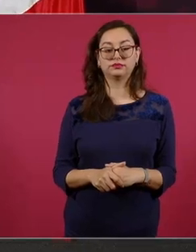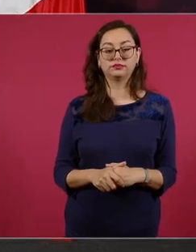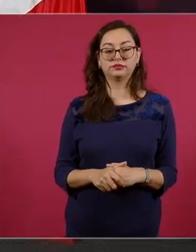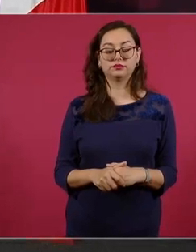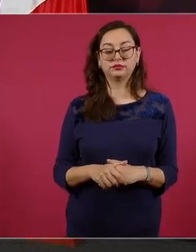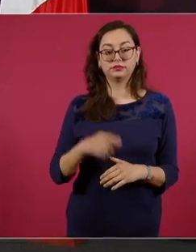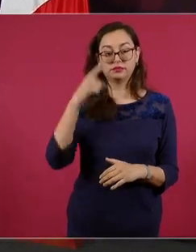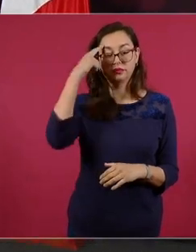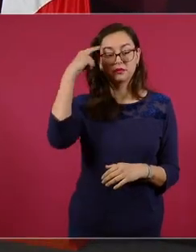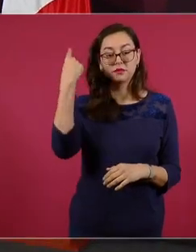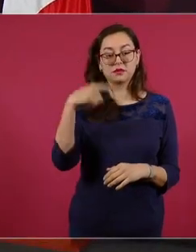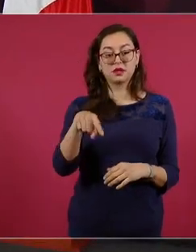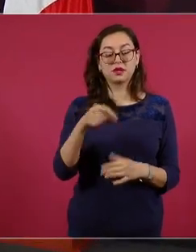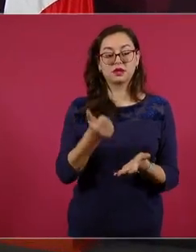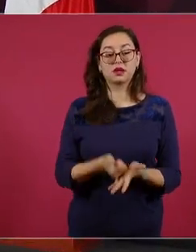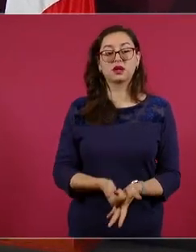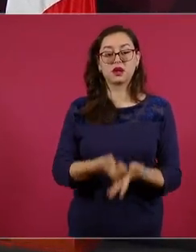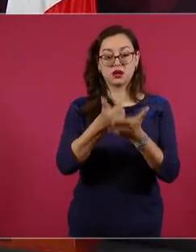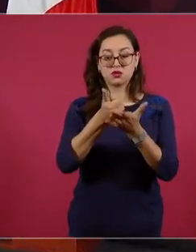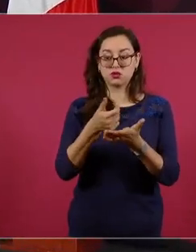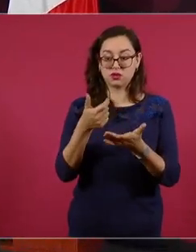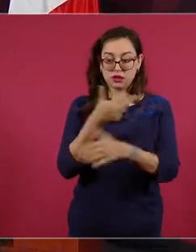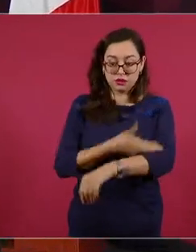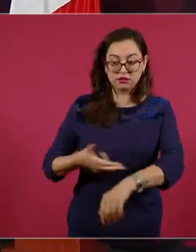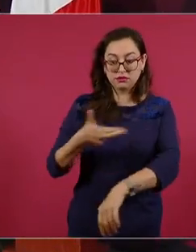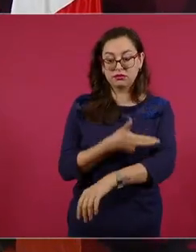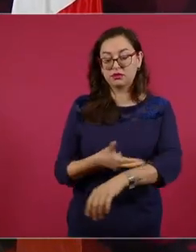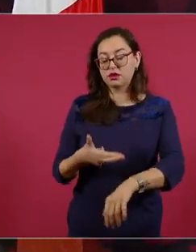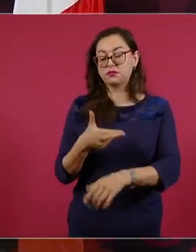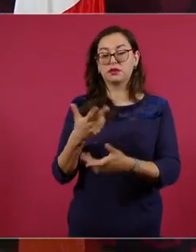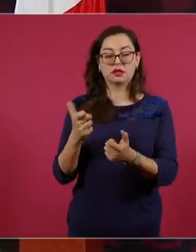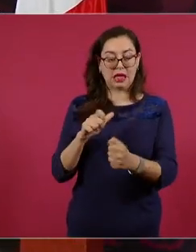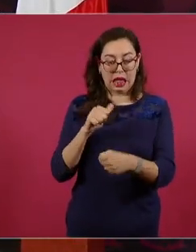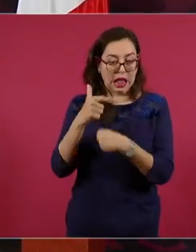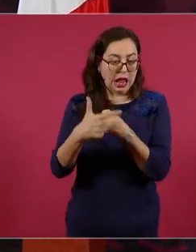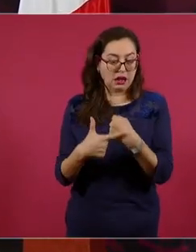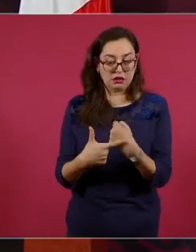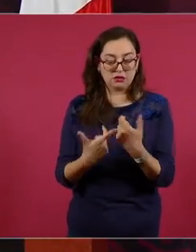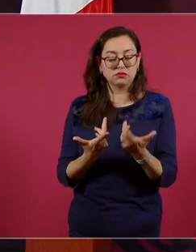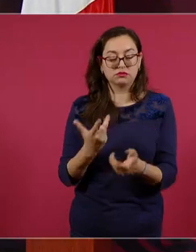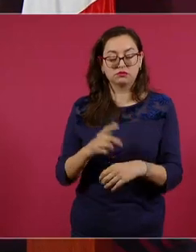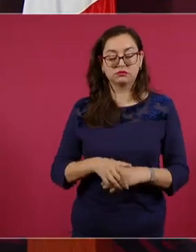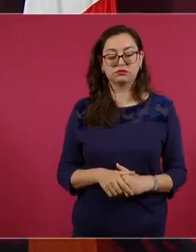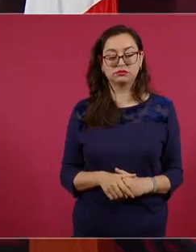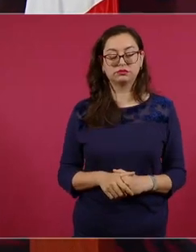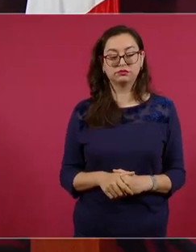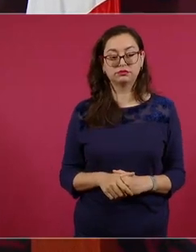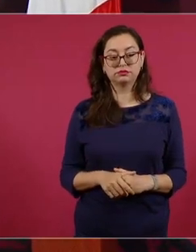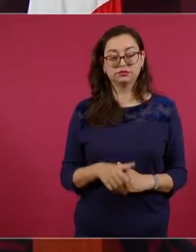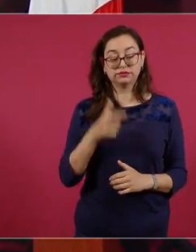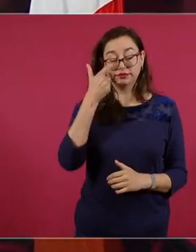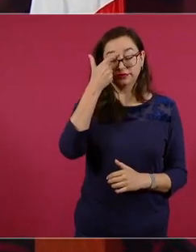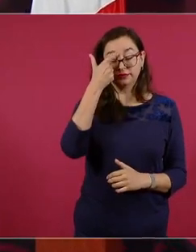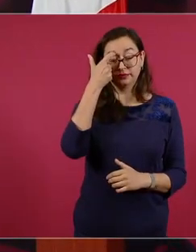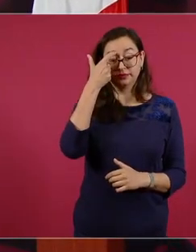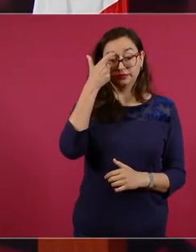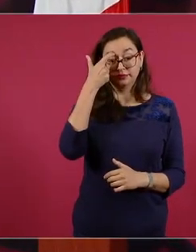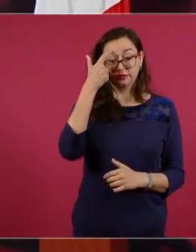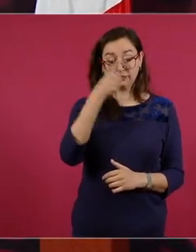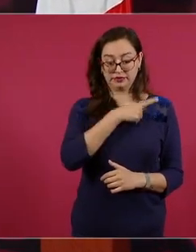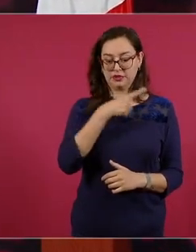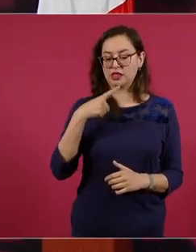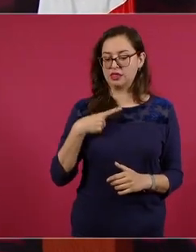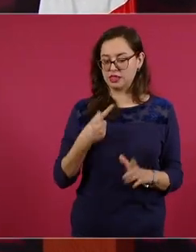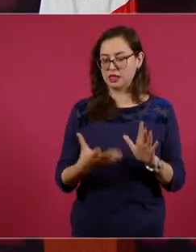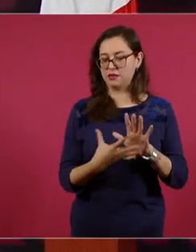para que les ayude en sus trámites, debe de haber copias